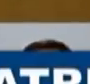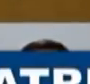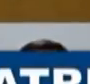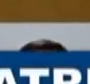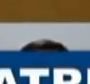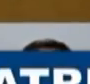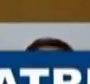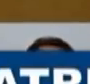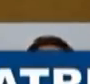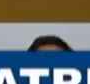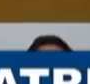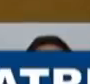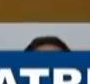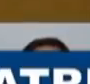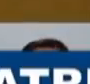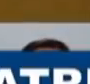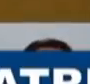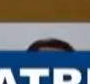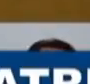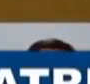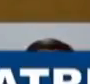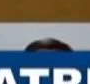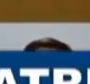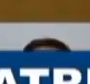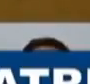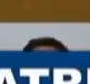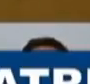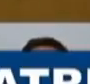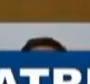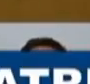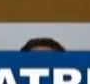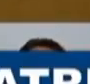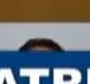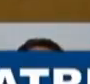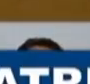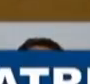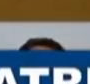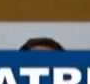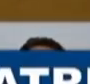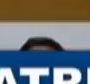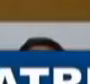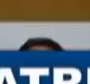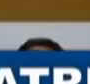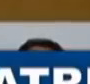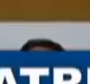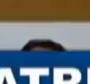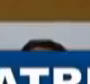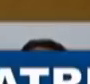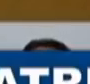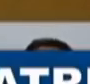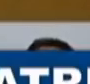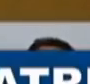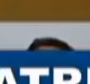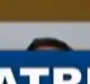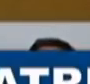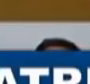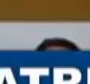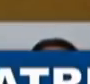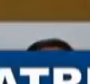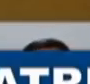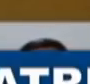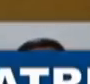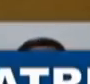indique el enfoque de las políticas públicas en relación a la mitigación y adaptación del cambio climático para encaminar al